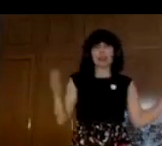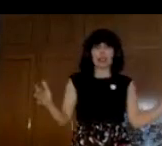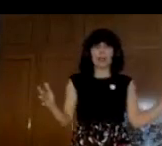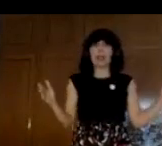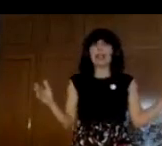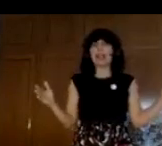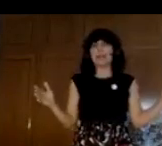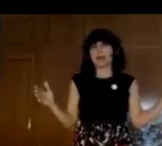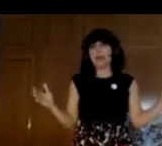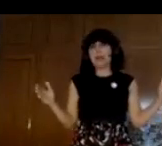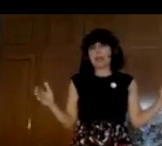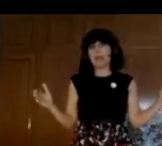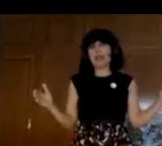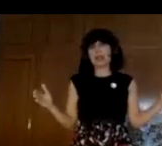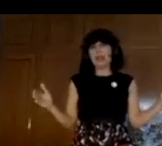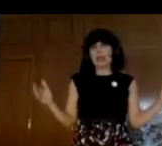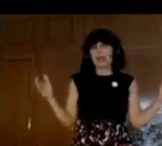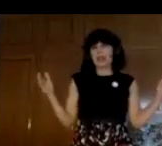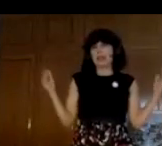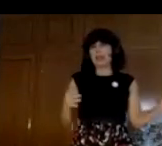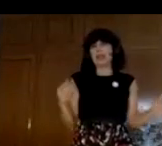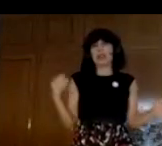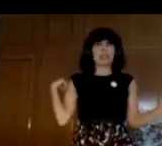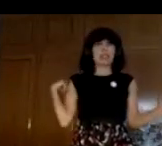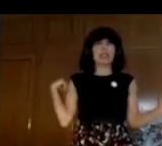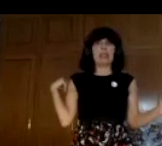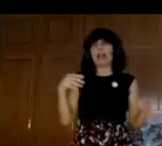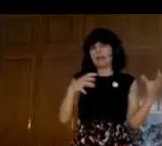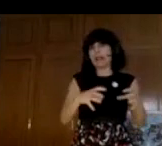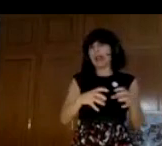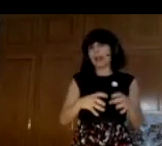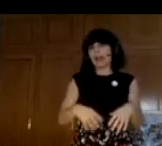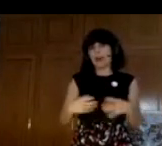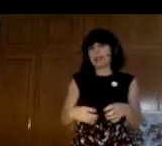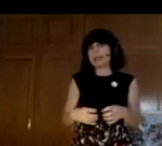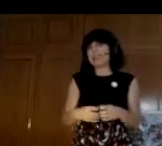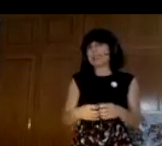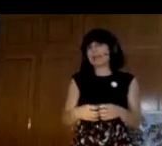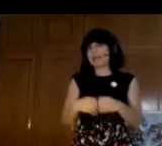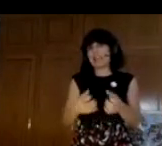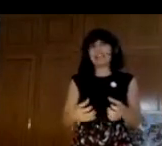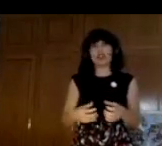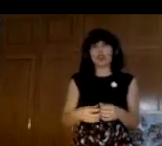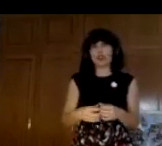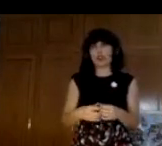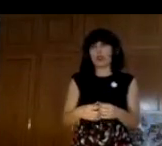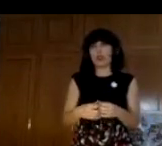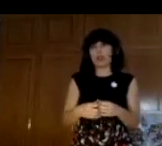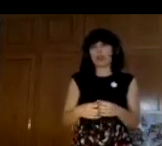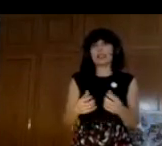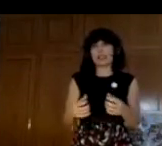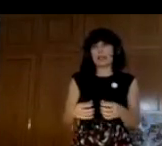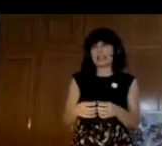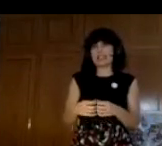mucho tiempo. Ya en la época de Irak, con Dick Cheney, se estaba creando todo lo que